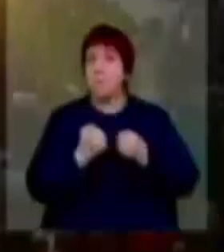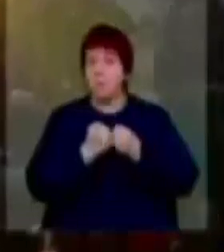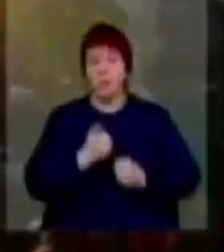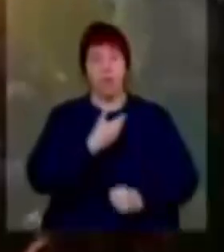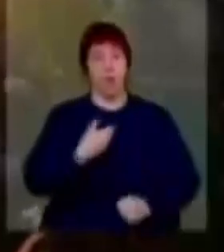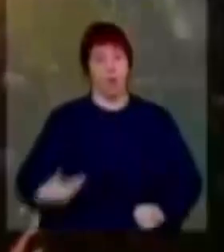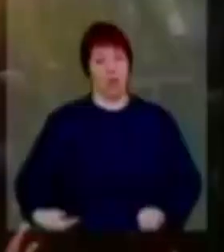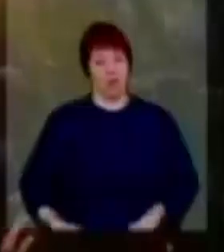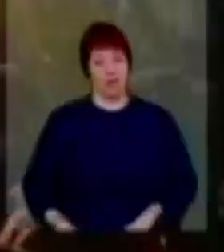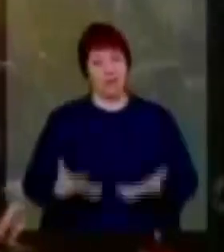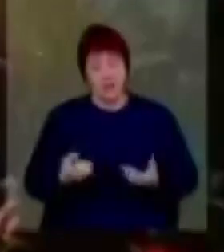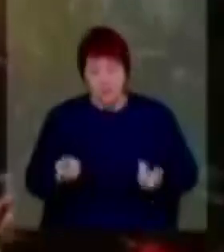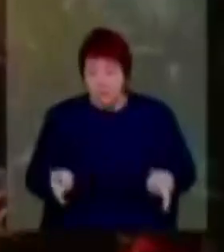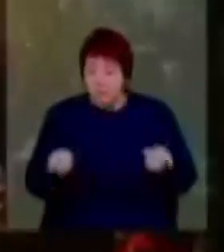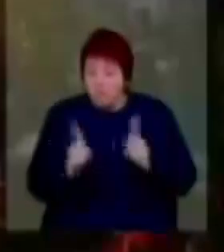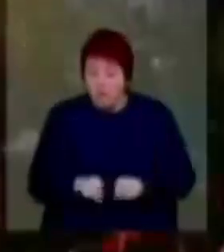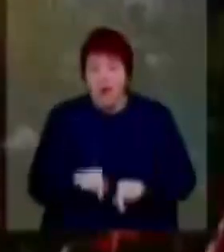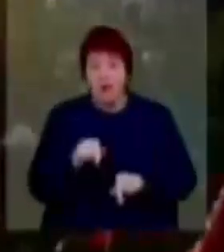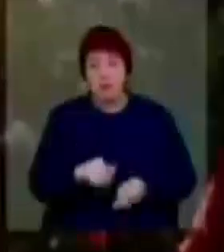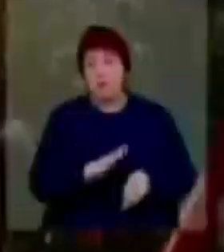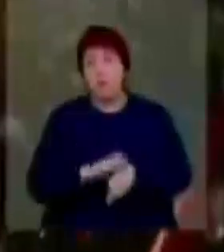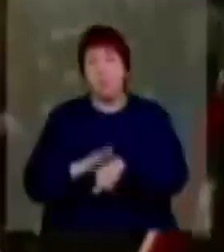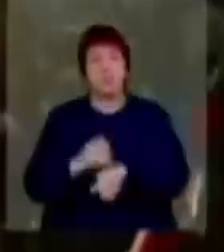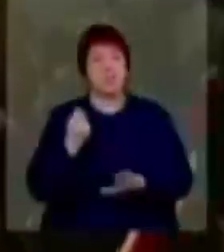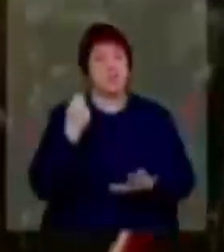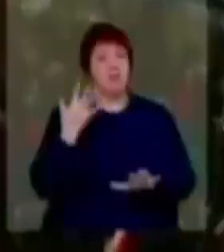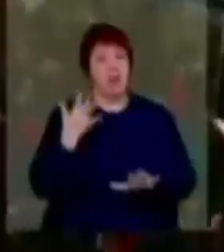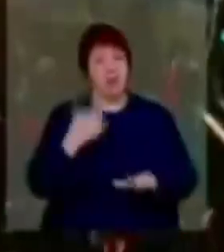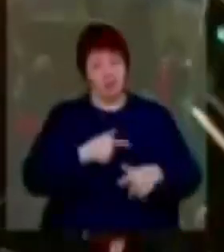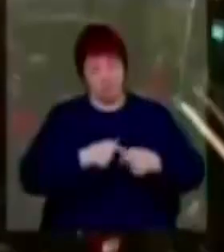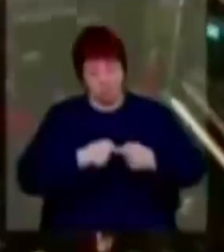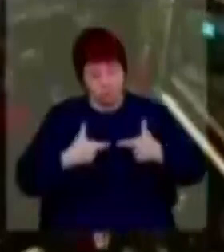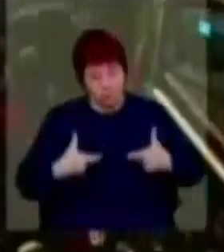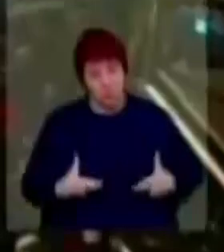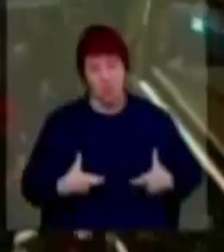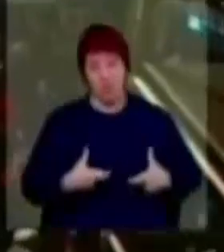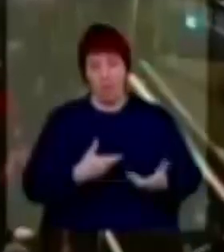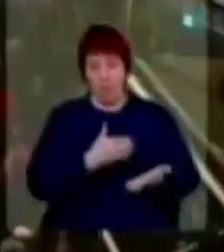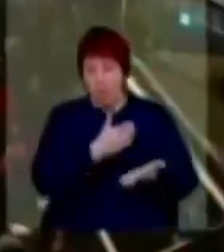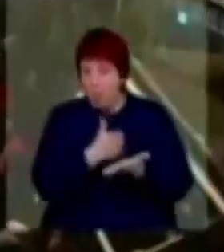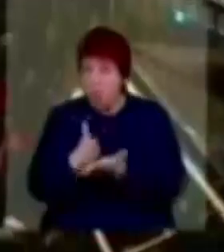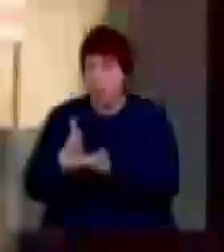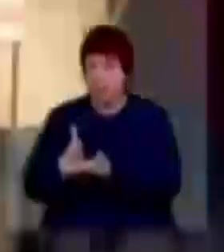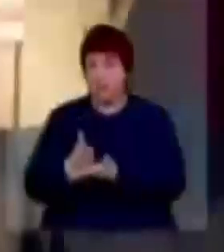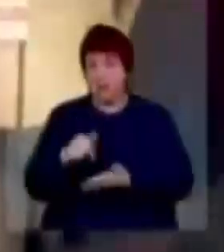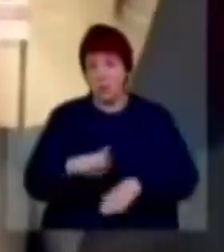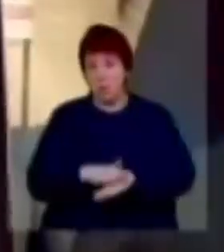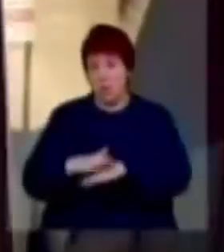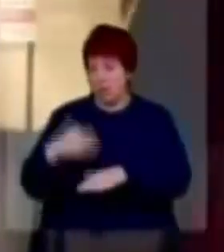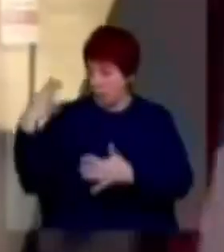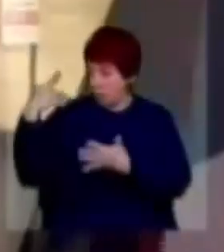para tomar a restaurar el valor de la solidaridad que fue tan desplazado en estos